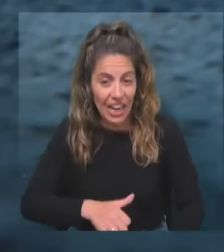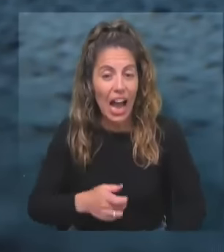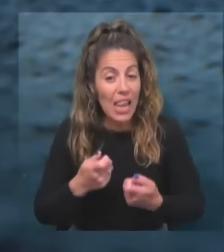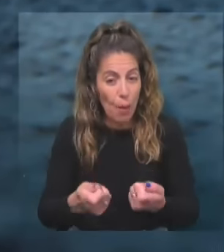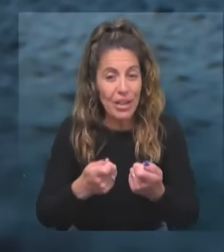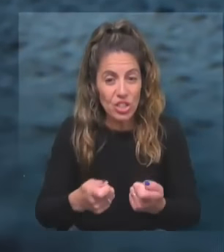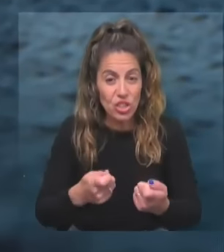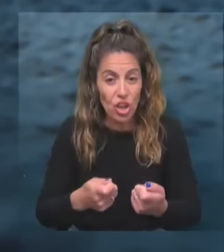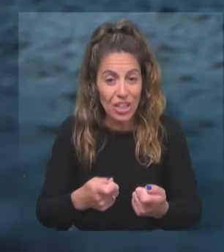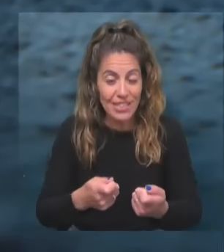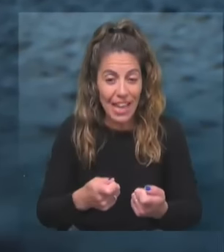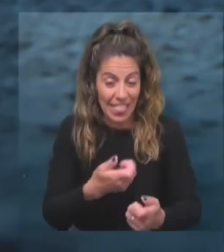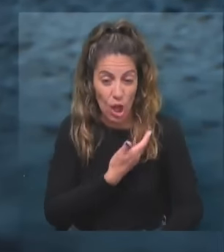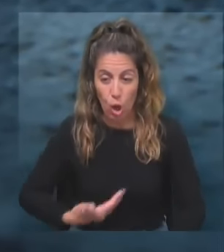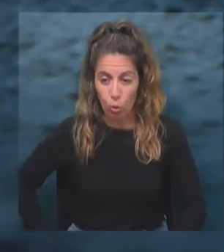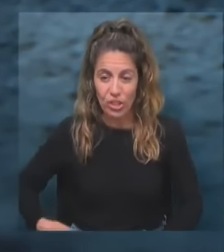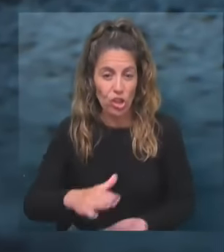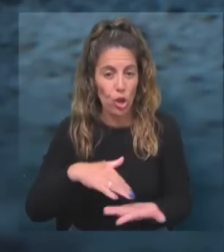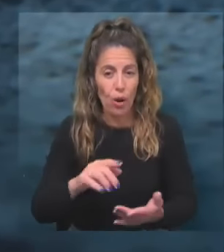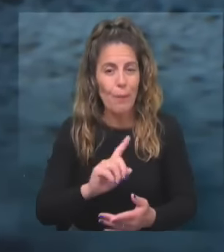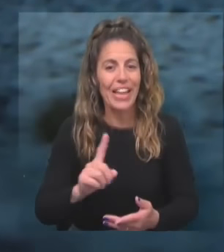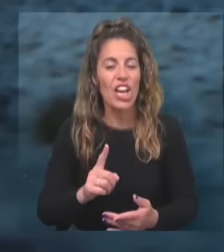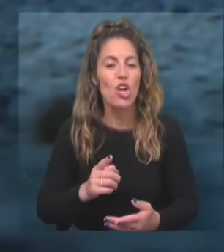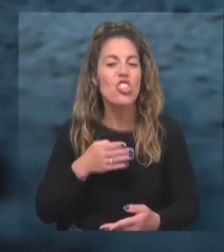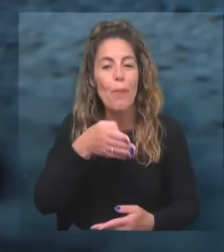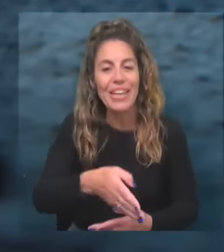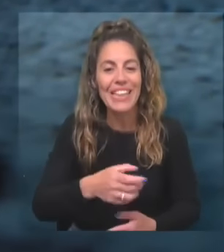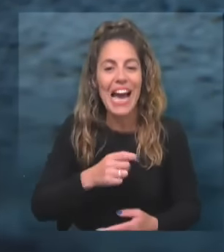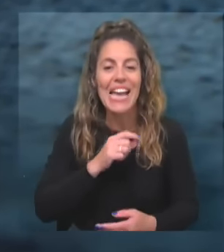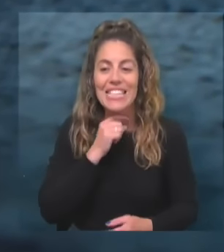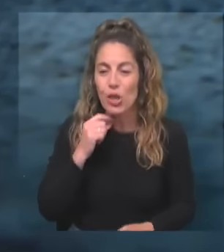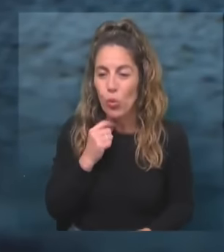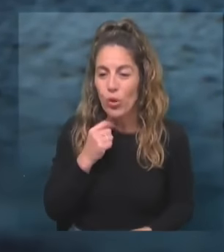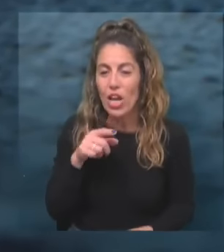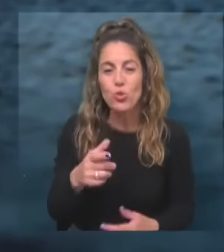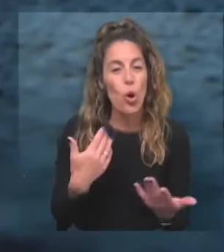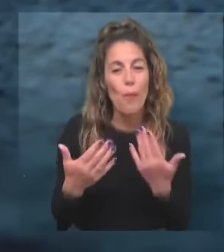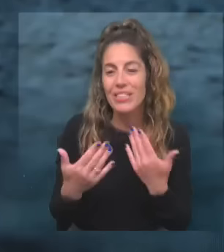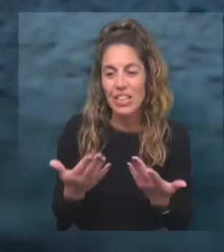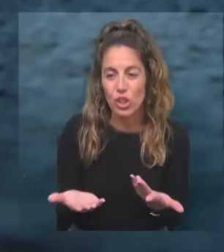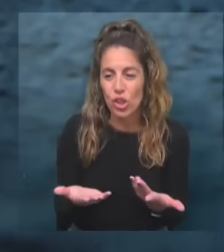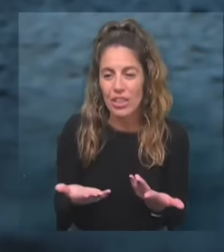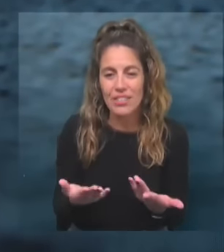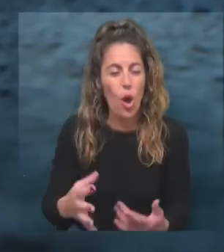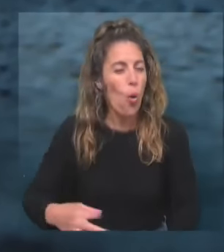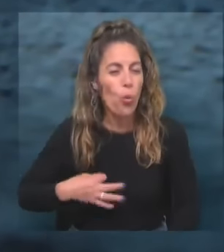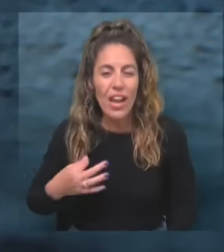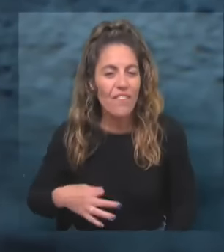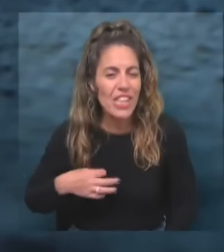de los dueños del ambiente para que no se metiera ese cura, sus conversaciones. Entonces, es una vida